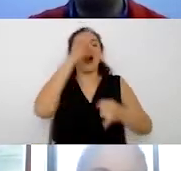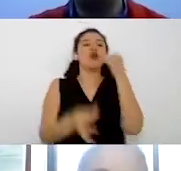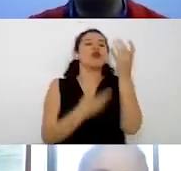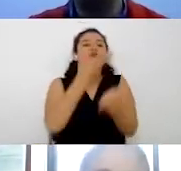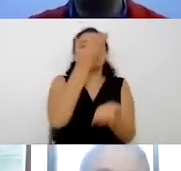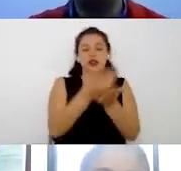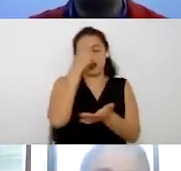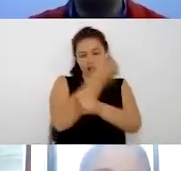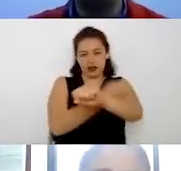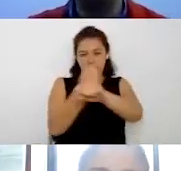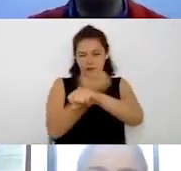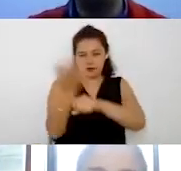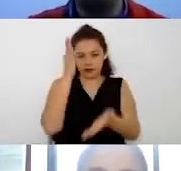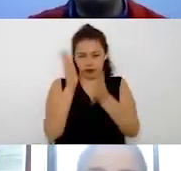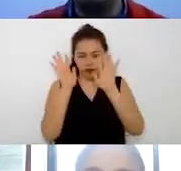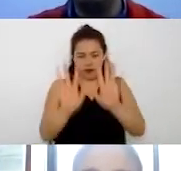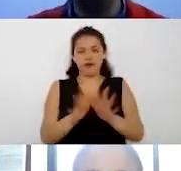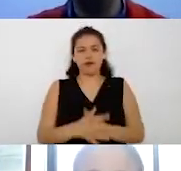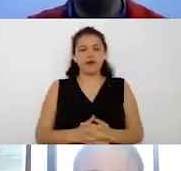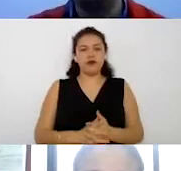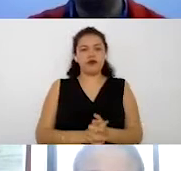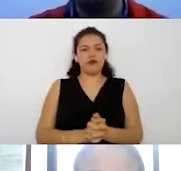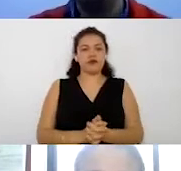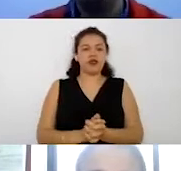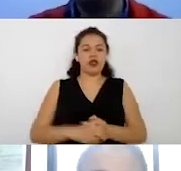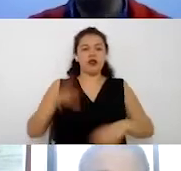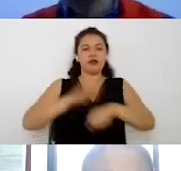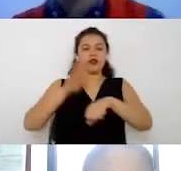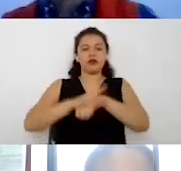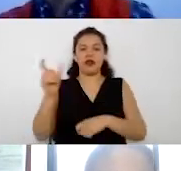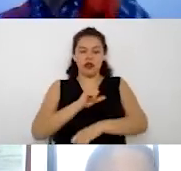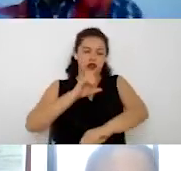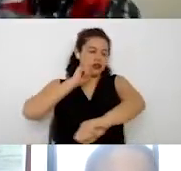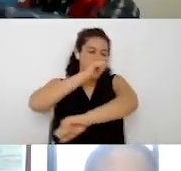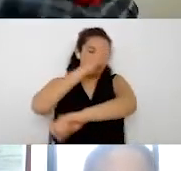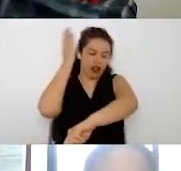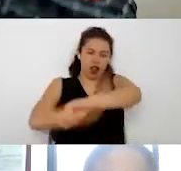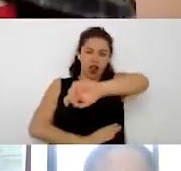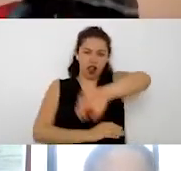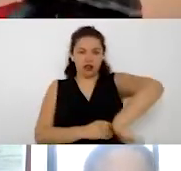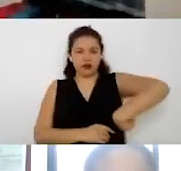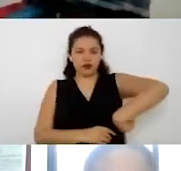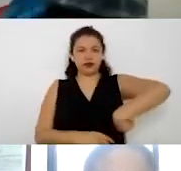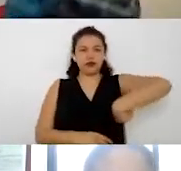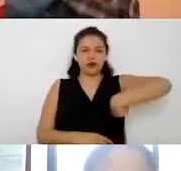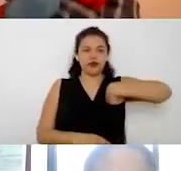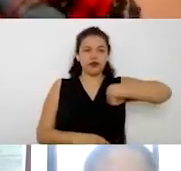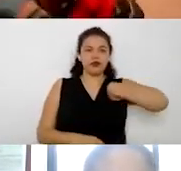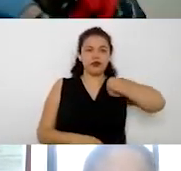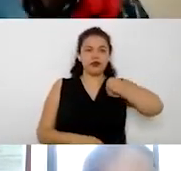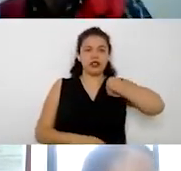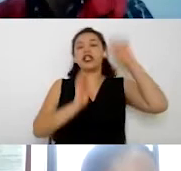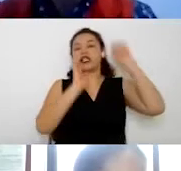hemorragia. ¿Ok? Y sobre todo cuando hay una amputación. ¿Por qué? Porque en una amputación ya involucramos lo que son, además de